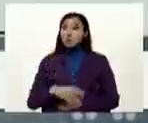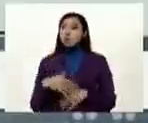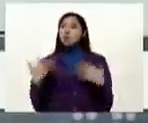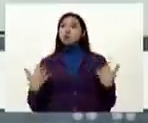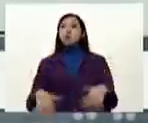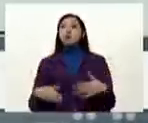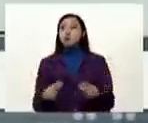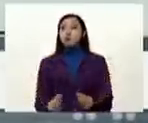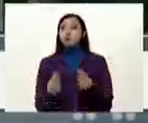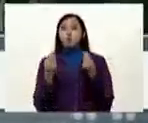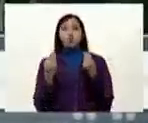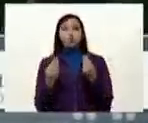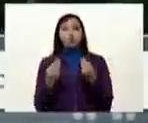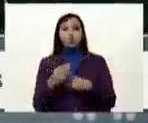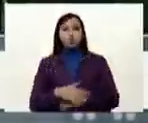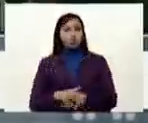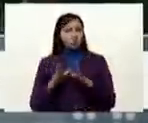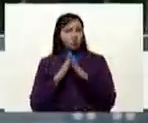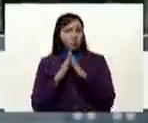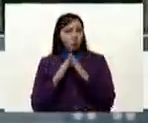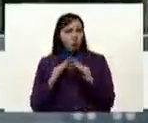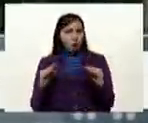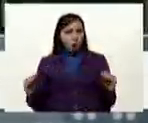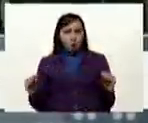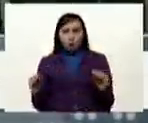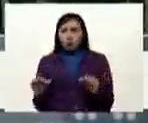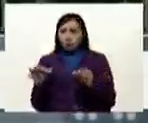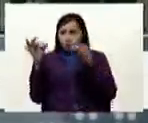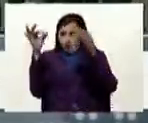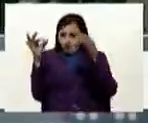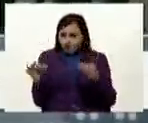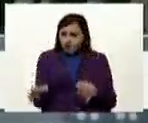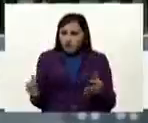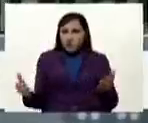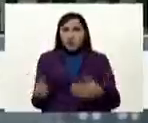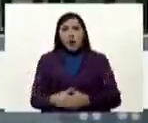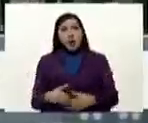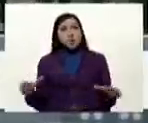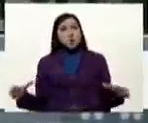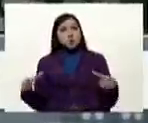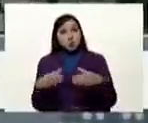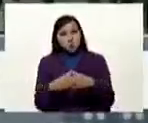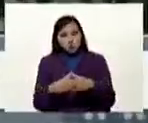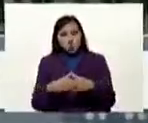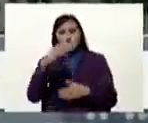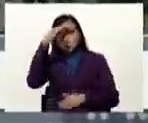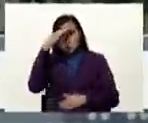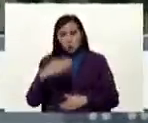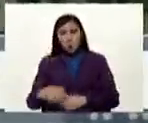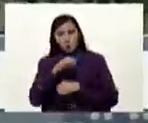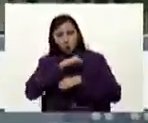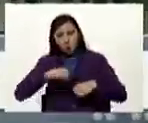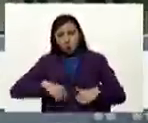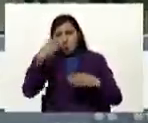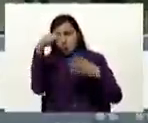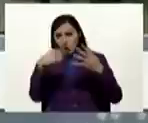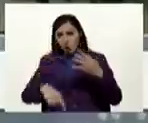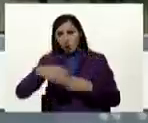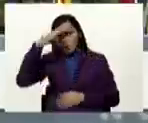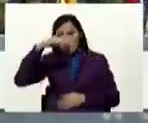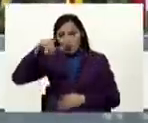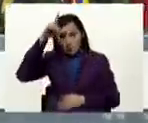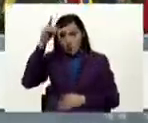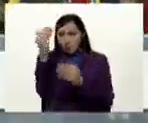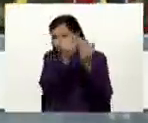enormidad de toda la oficialidad, de todo el conjunto de los componentes de la milicia. He